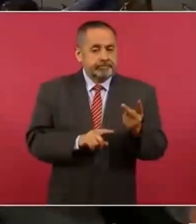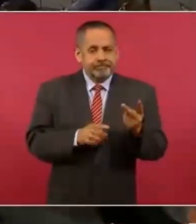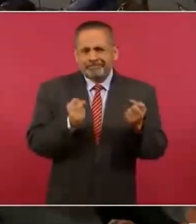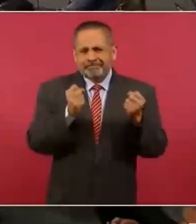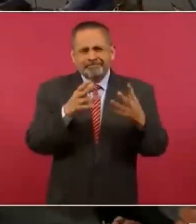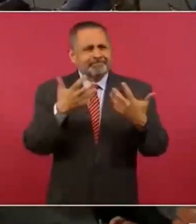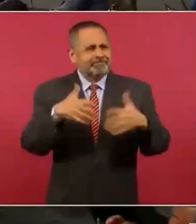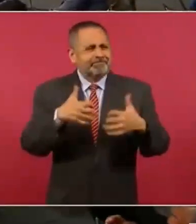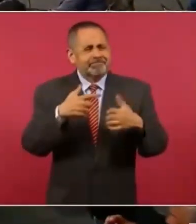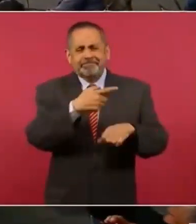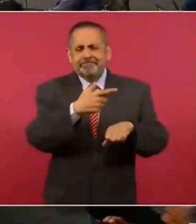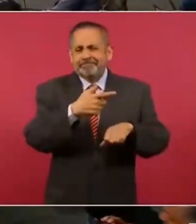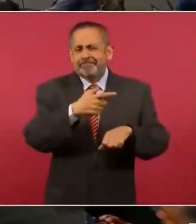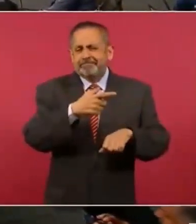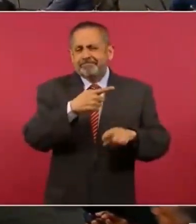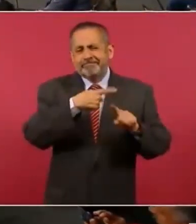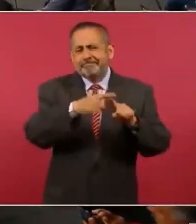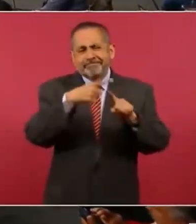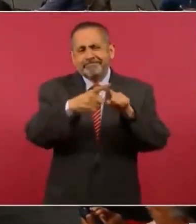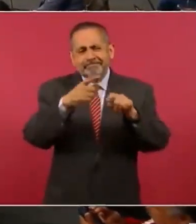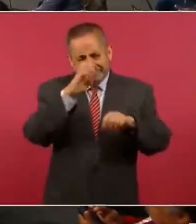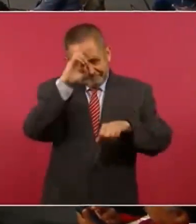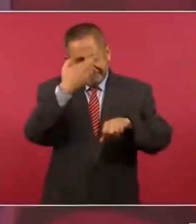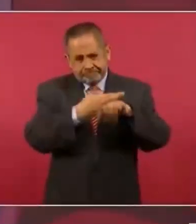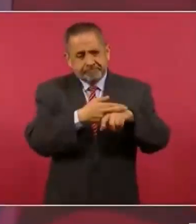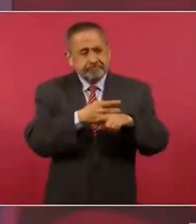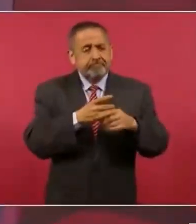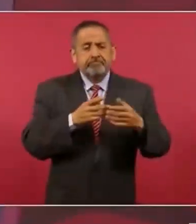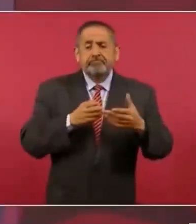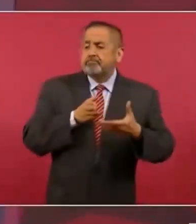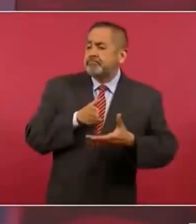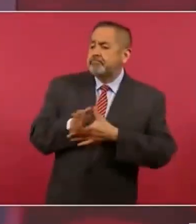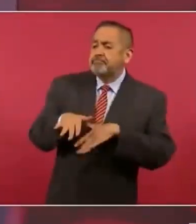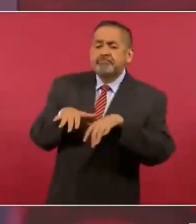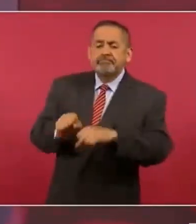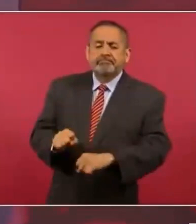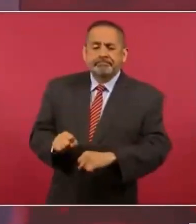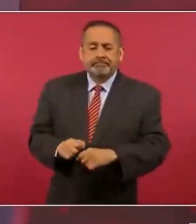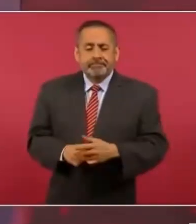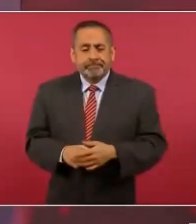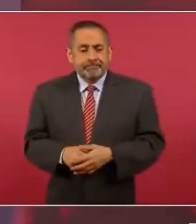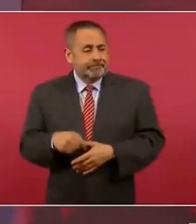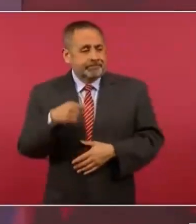muchas empresas extranjeras. Bueno, pues ese